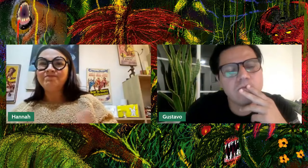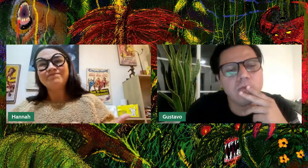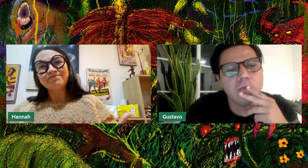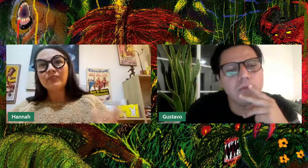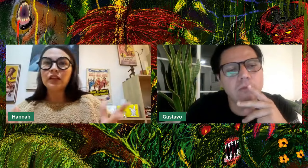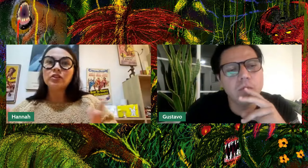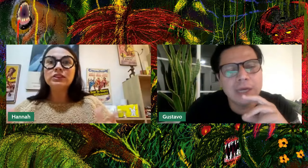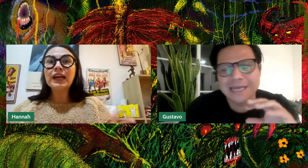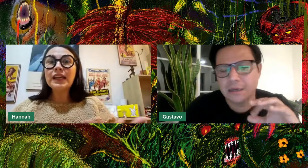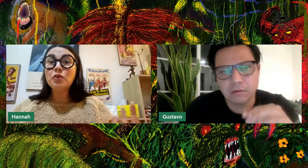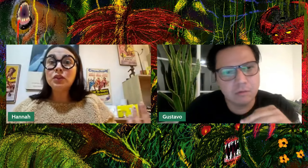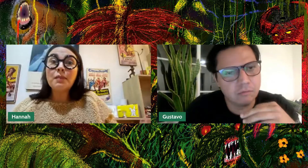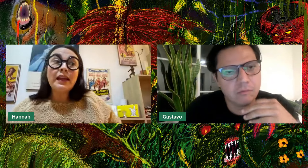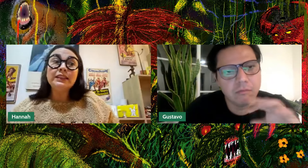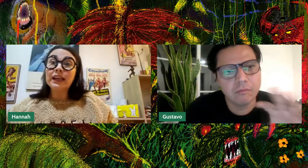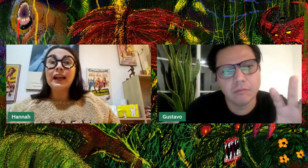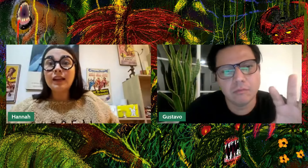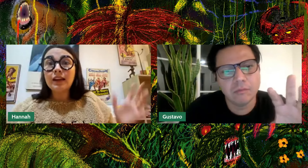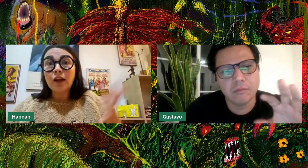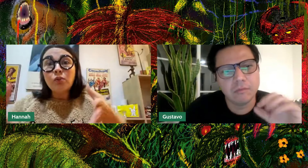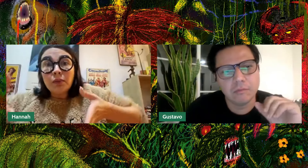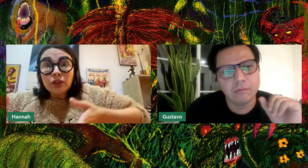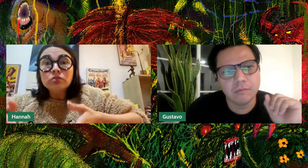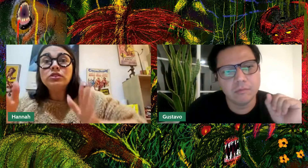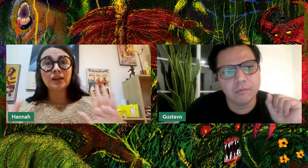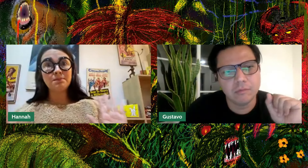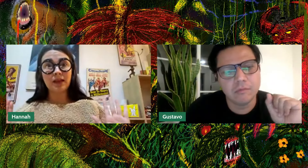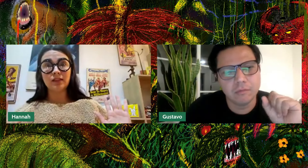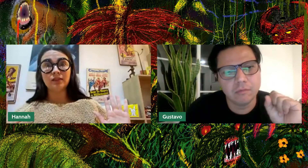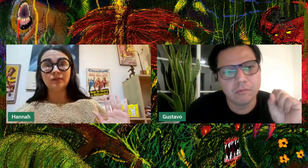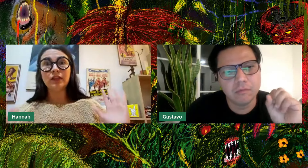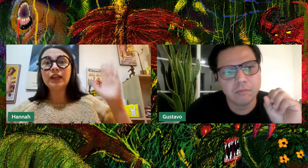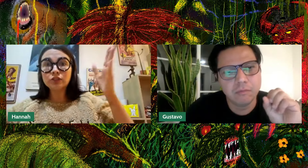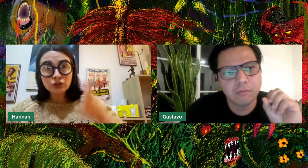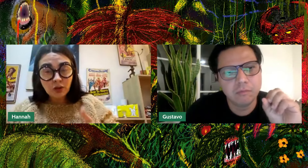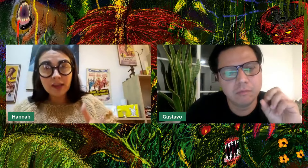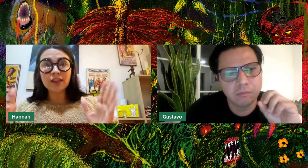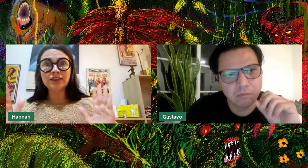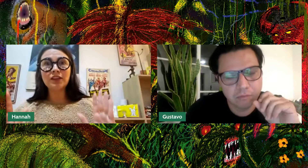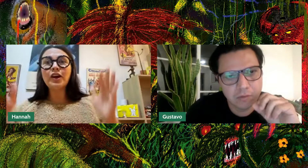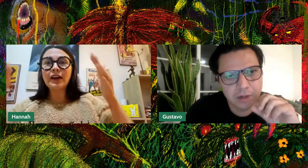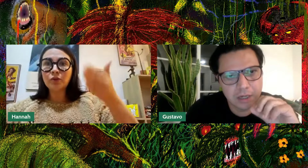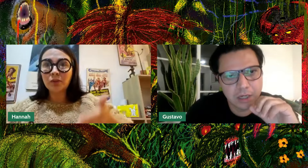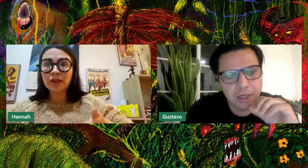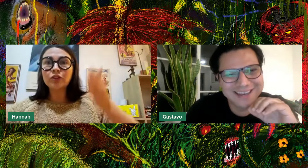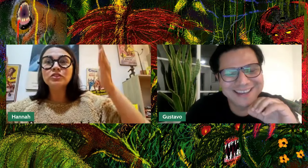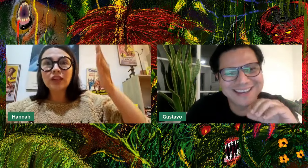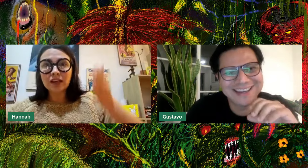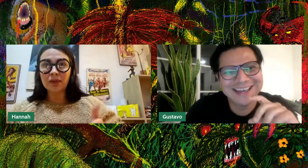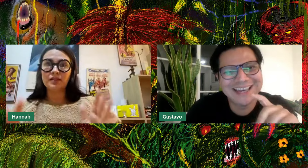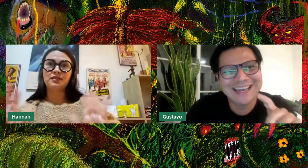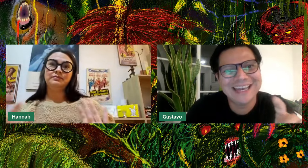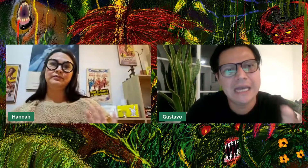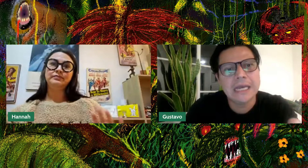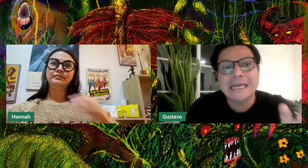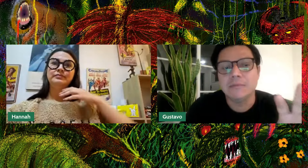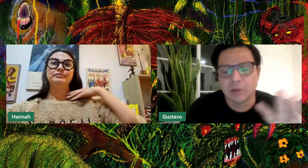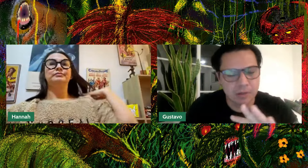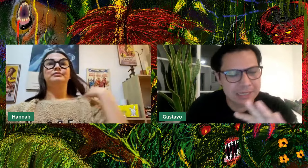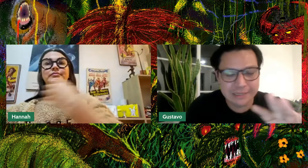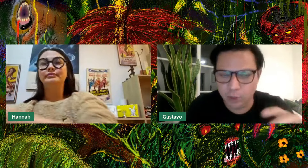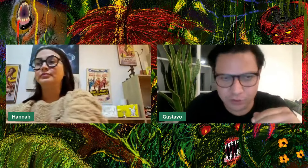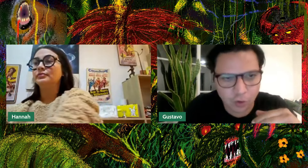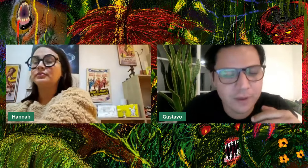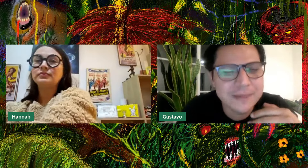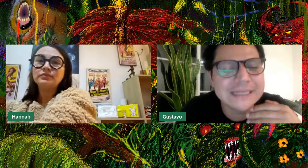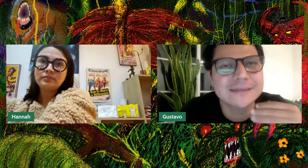política. Entonces ahí hay un tema, y es que Lenin en algún momento se arrepiente. Esto todo hay que decirlo, en algún momento se arrepiente.